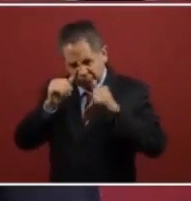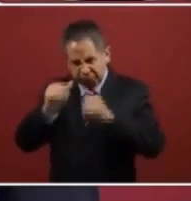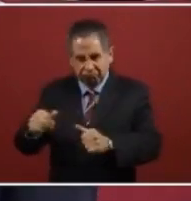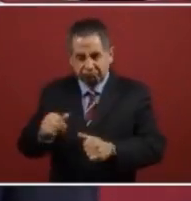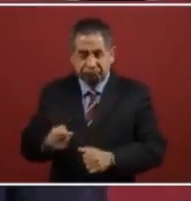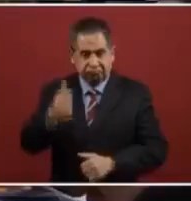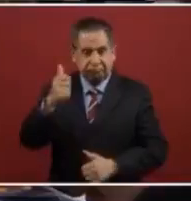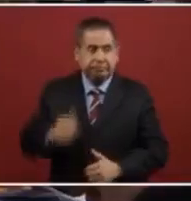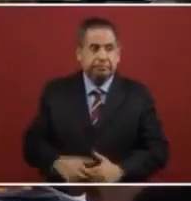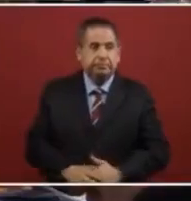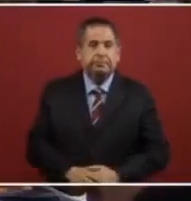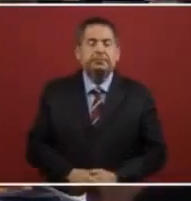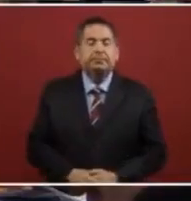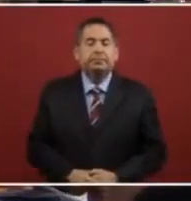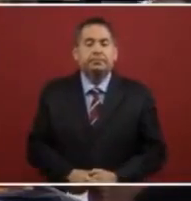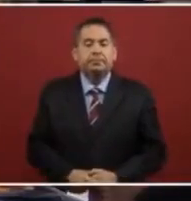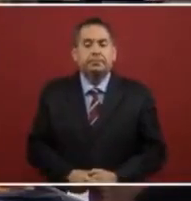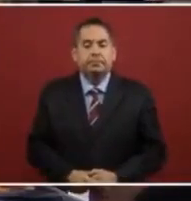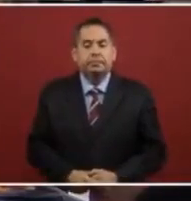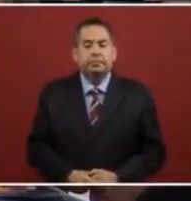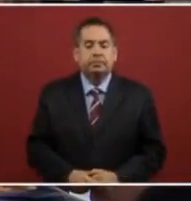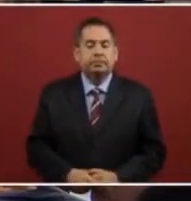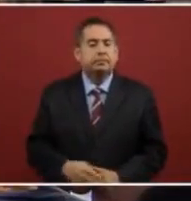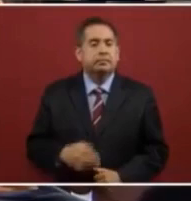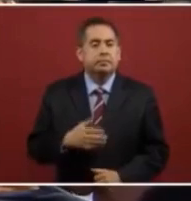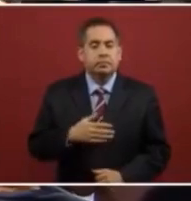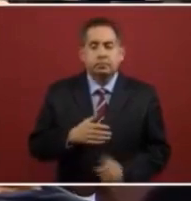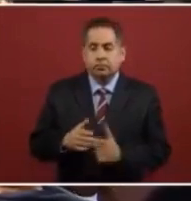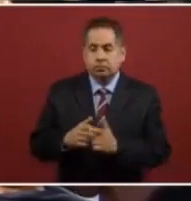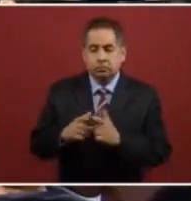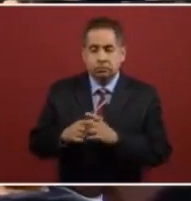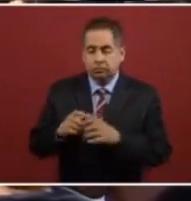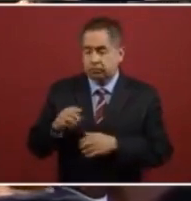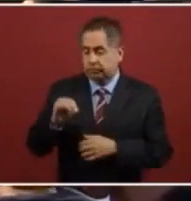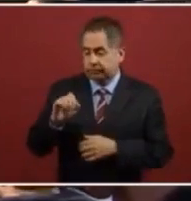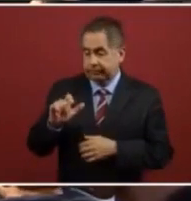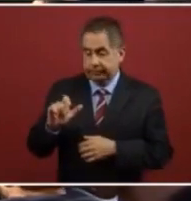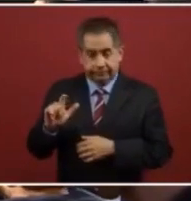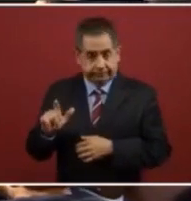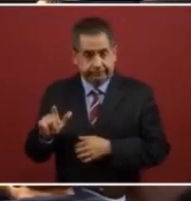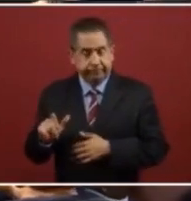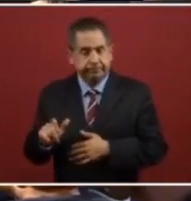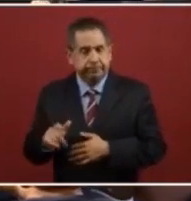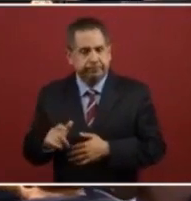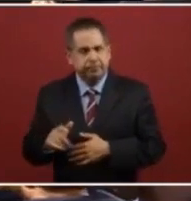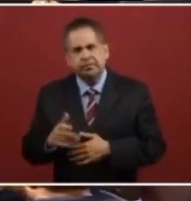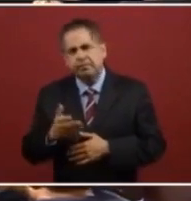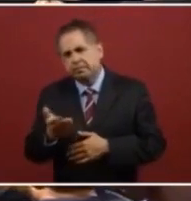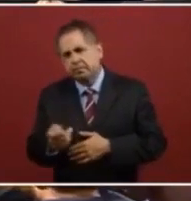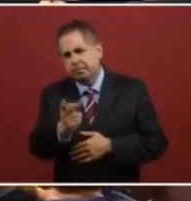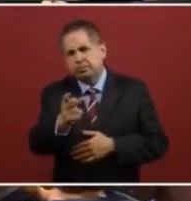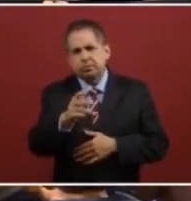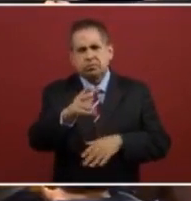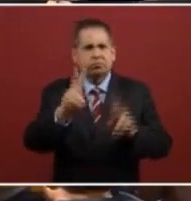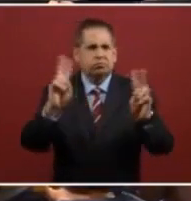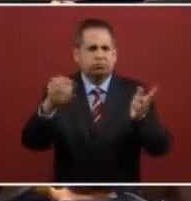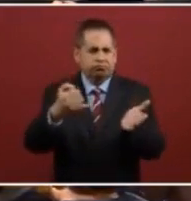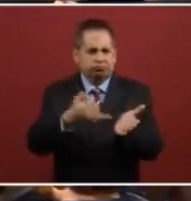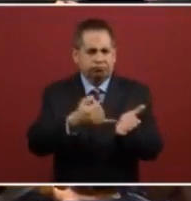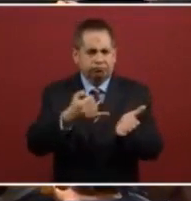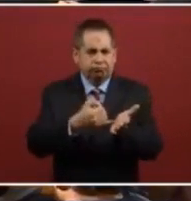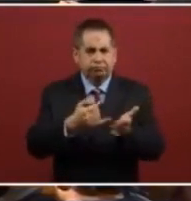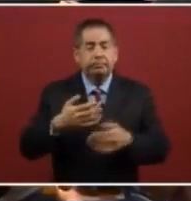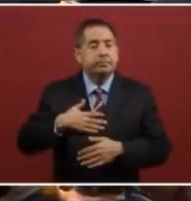taken into account before. Isael Zavala del Universal. Presidente, buenos días. Hoy precisamente en el tema sendario tenemos una información en